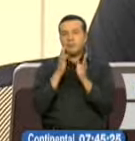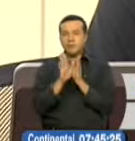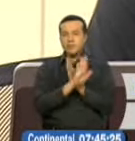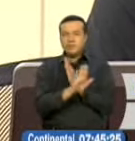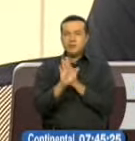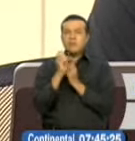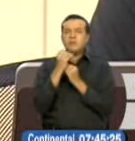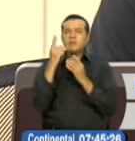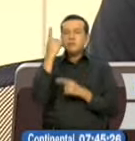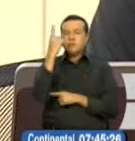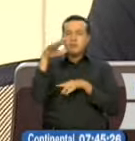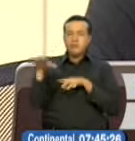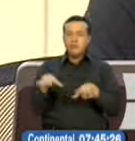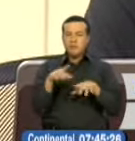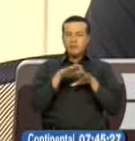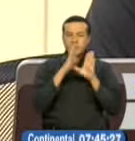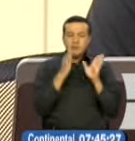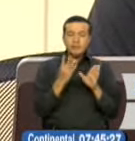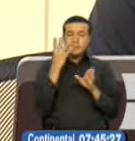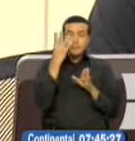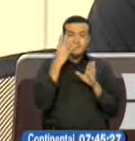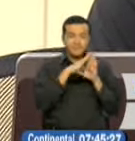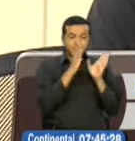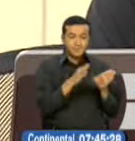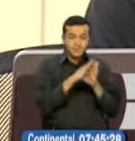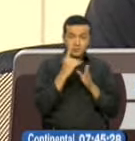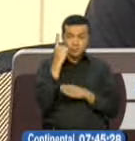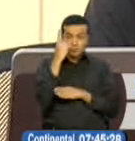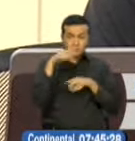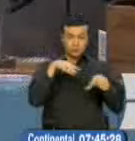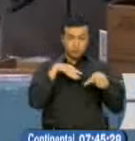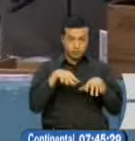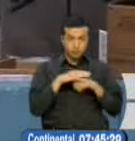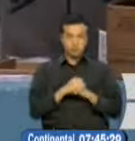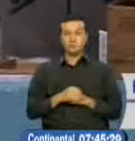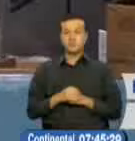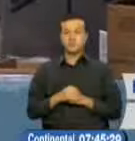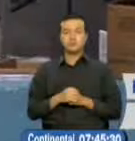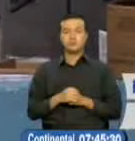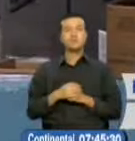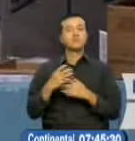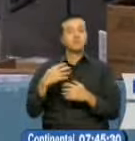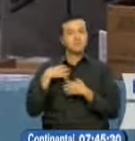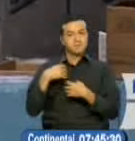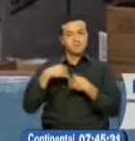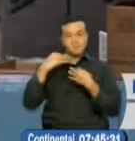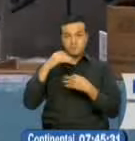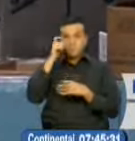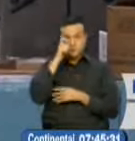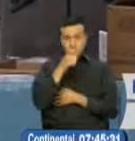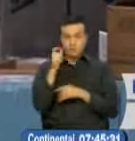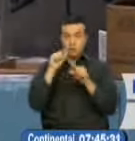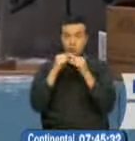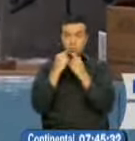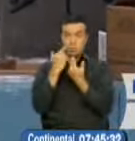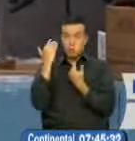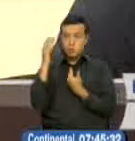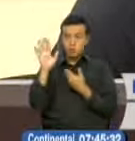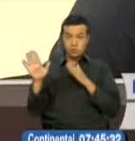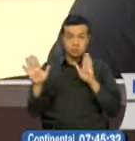a tener un coordinador por cada cuatro mesas, por cada junta. Además, se garantizará la veeduría de los movimientos